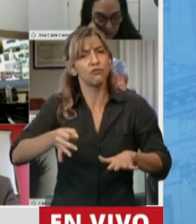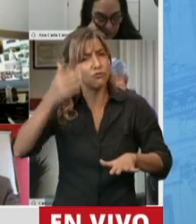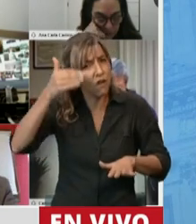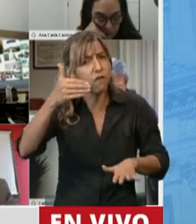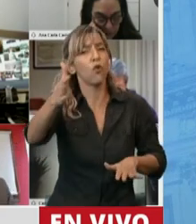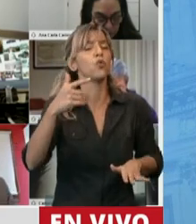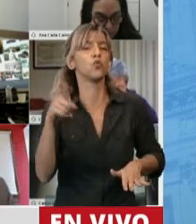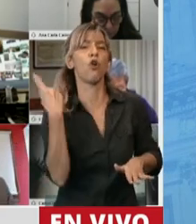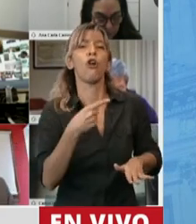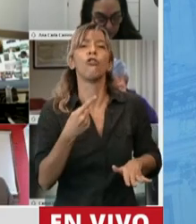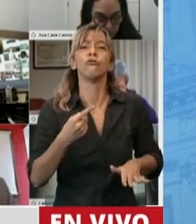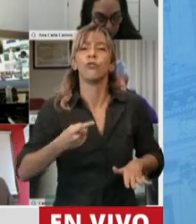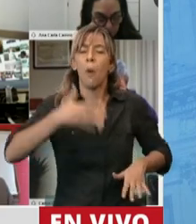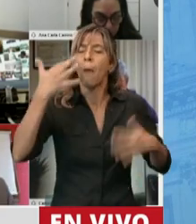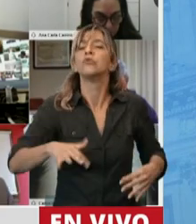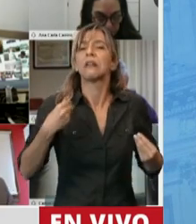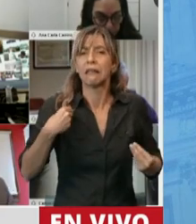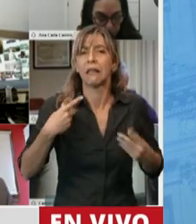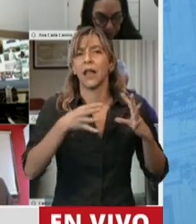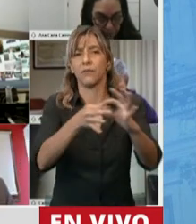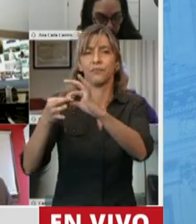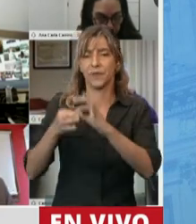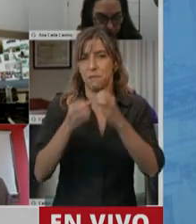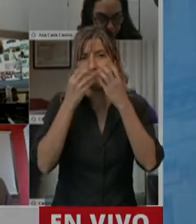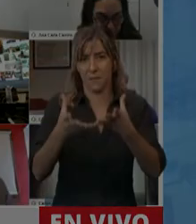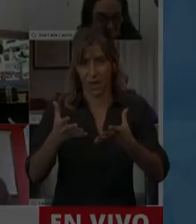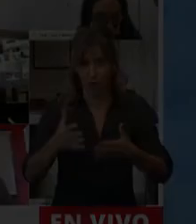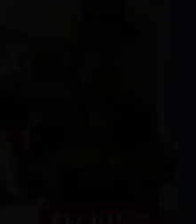de una vez por todas que la patria es el otro. Gracias, presidente. Gracias, diputado.